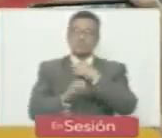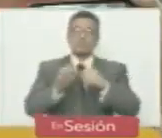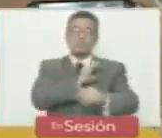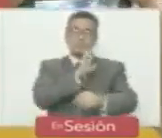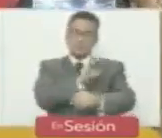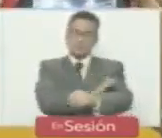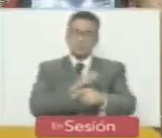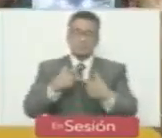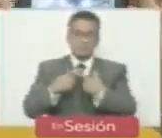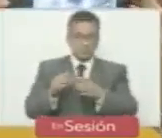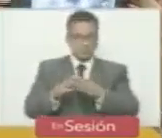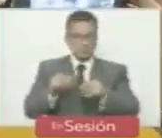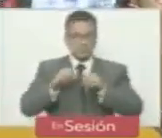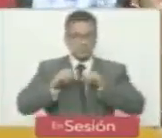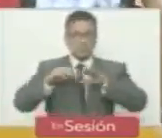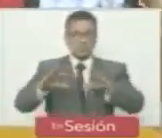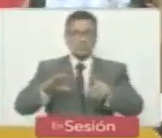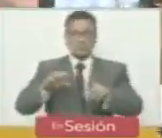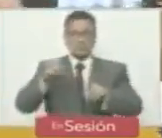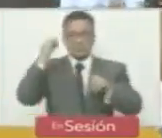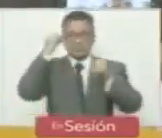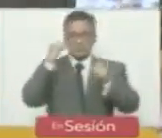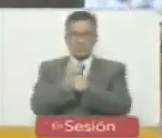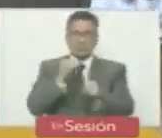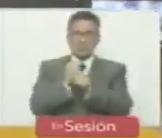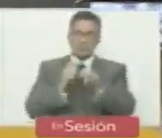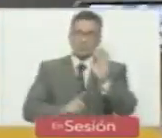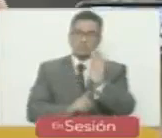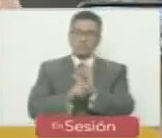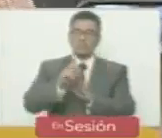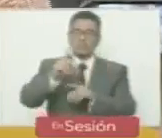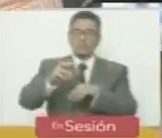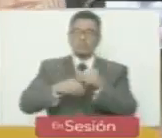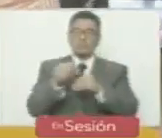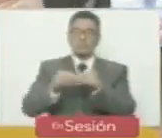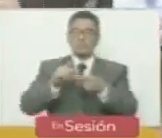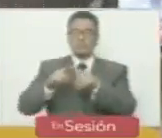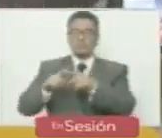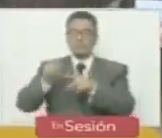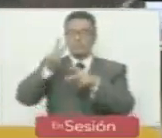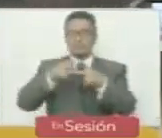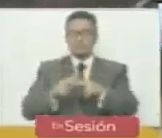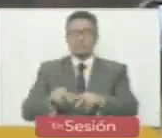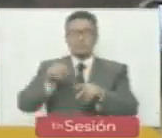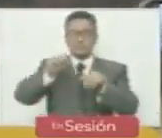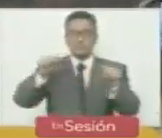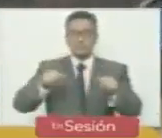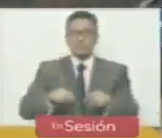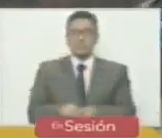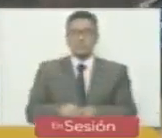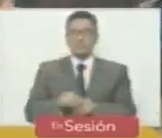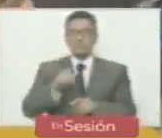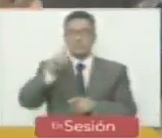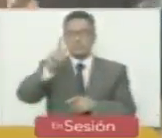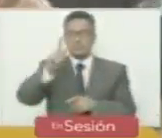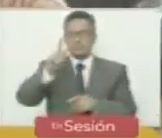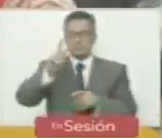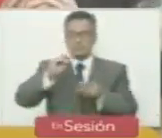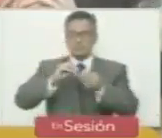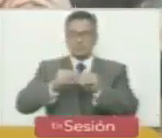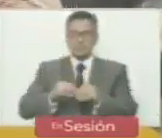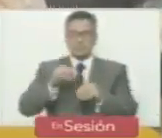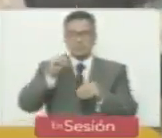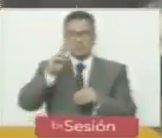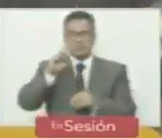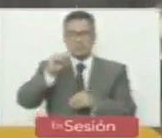toda esa proporción logística se aumente. ¿Y cuáles son las dos variables de la economía tradicional? Las dos variables de la economía tradicional